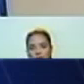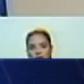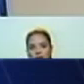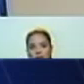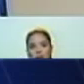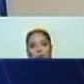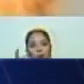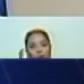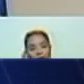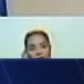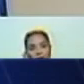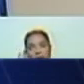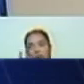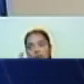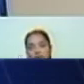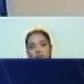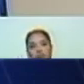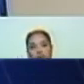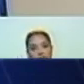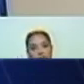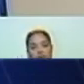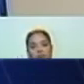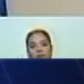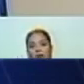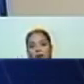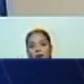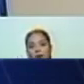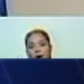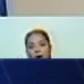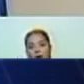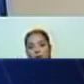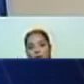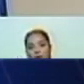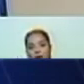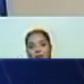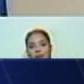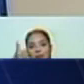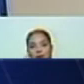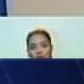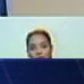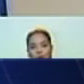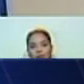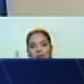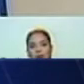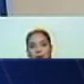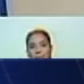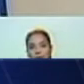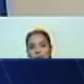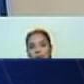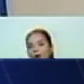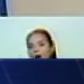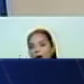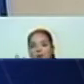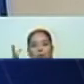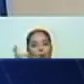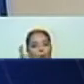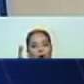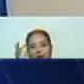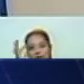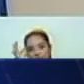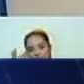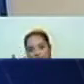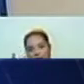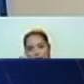ciudadana tal vez correspondía a quien fungía como directora del despacho del anterior fiscal general de